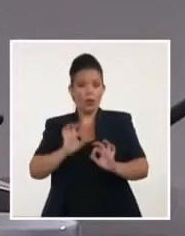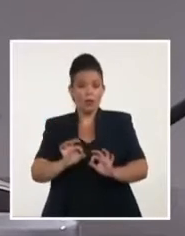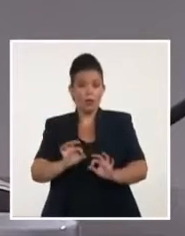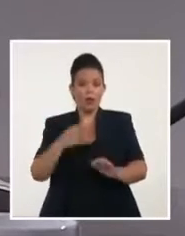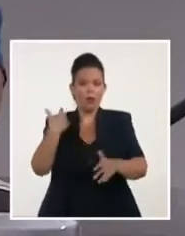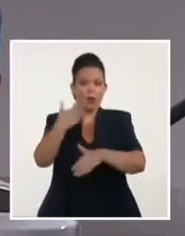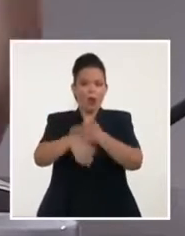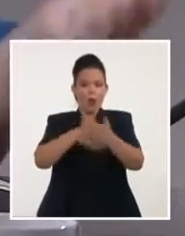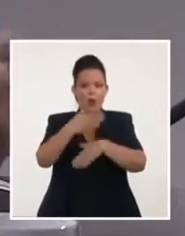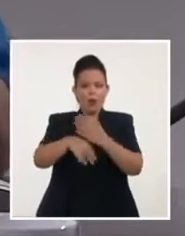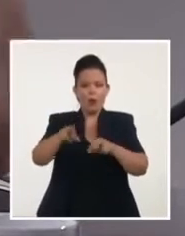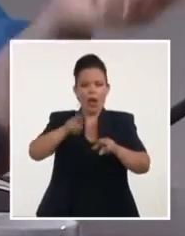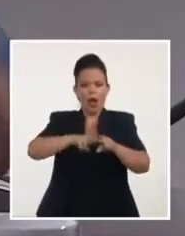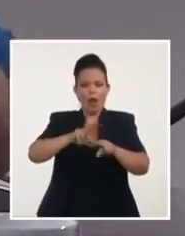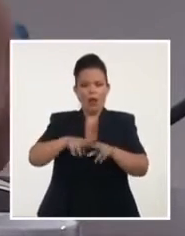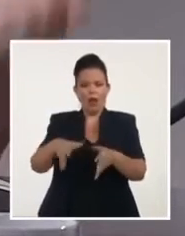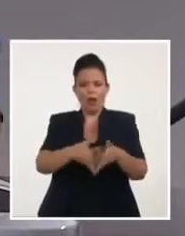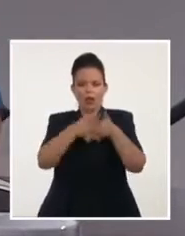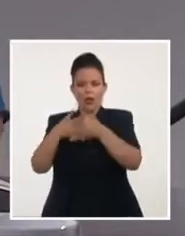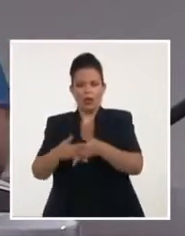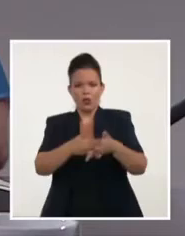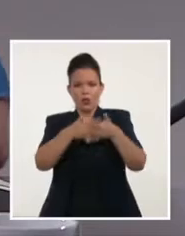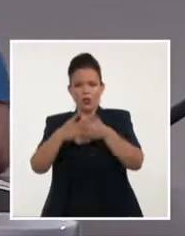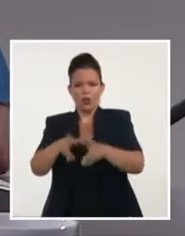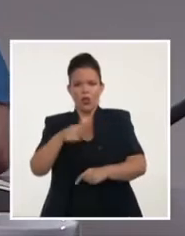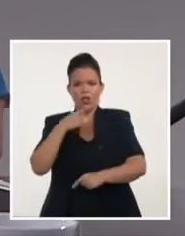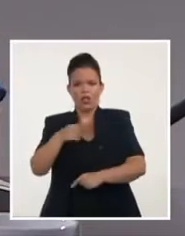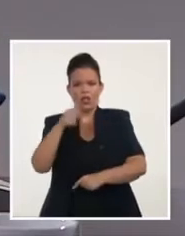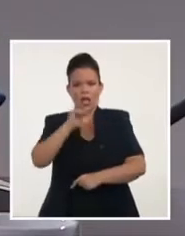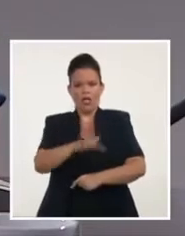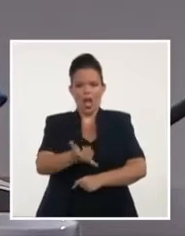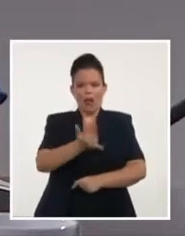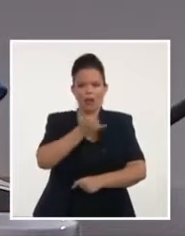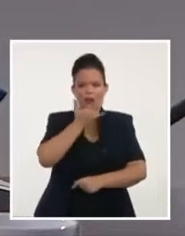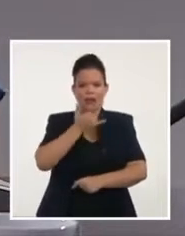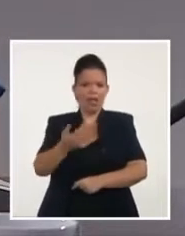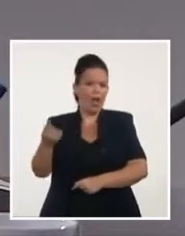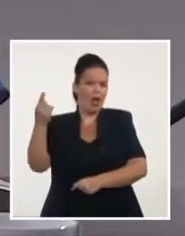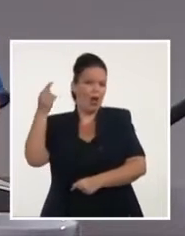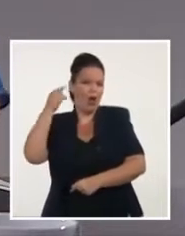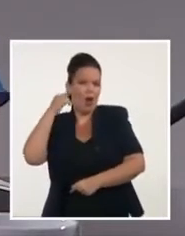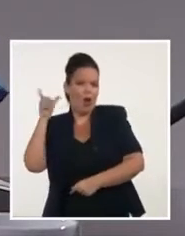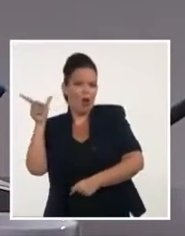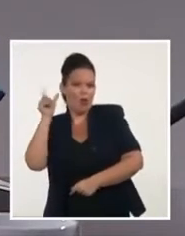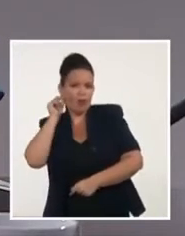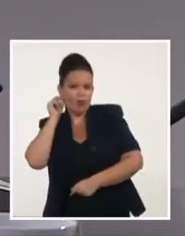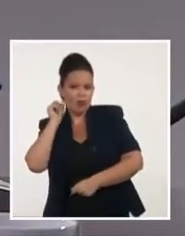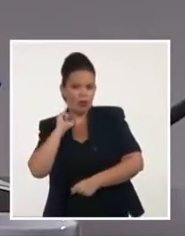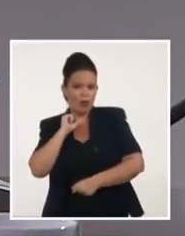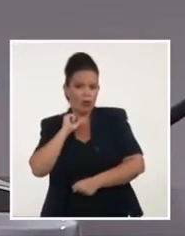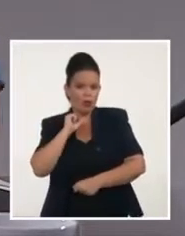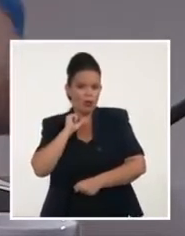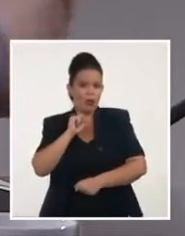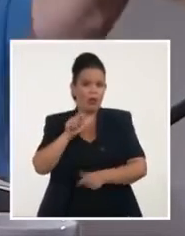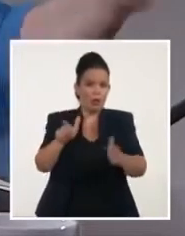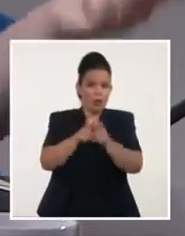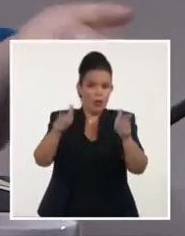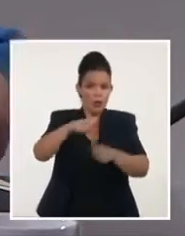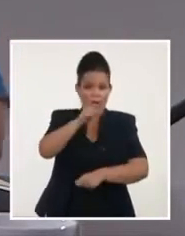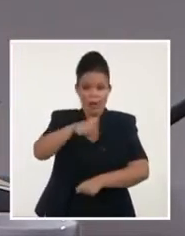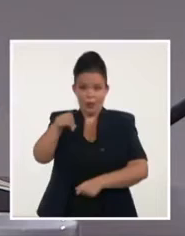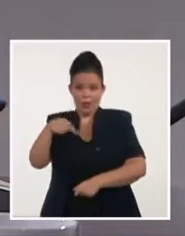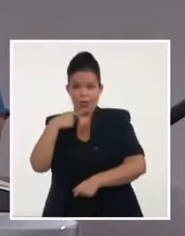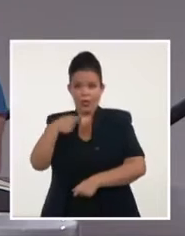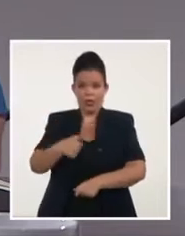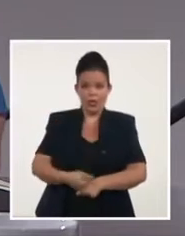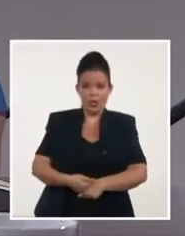querramos llamar, que no había un cubano que se creía que aquí alguien tenía una pistola mágica para atacar un oído de un funcionario y el que estaba al lado